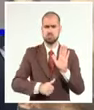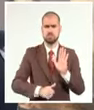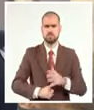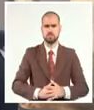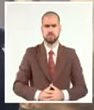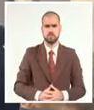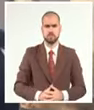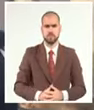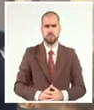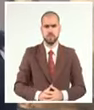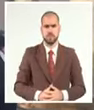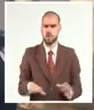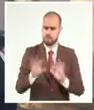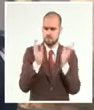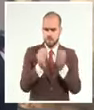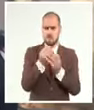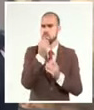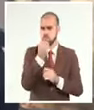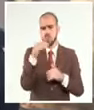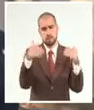Puede participar un familiar